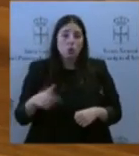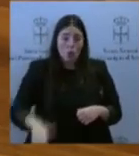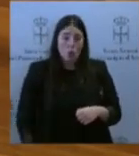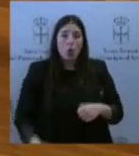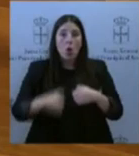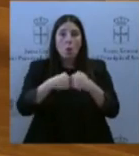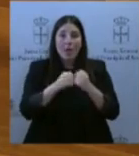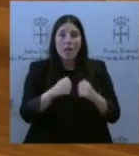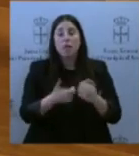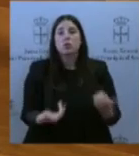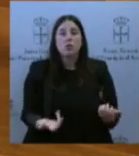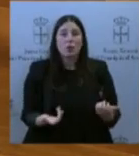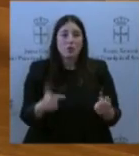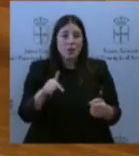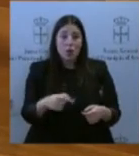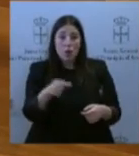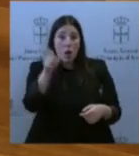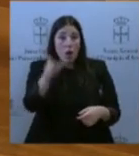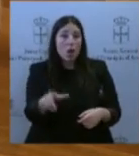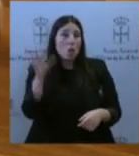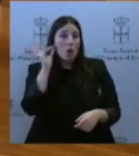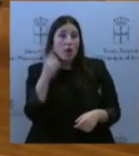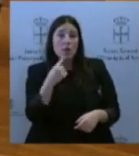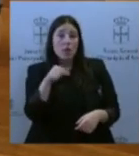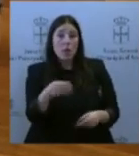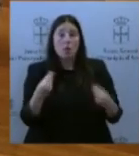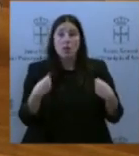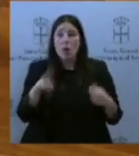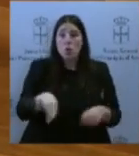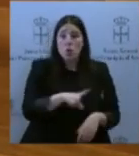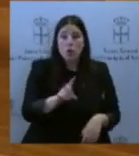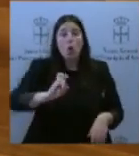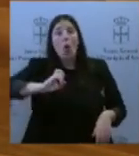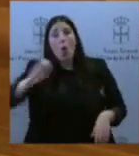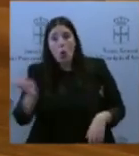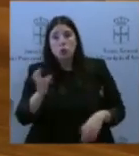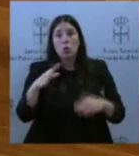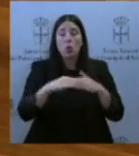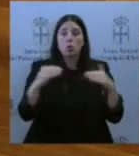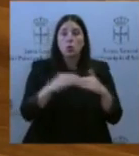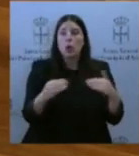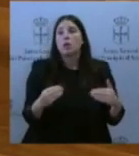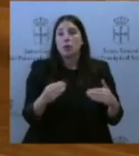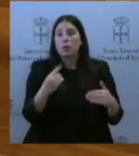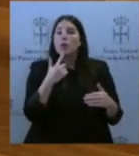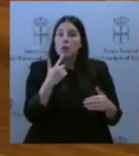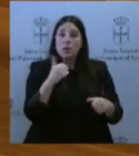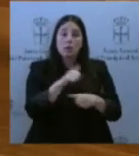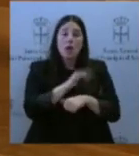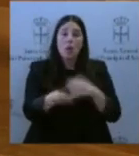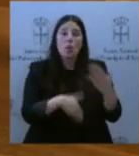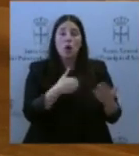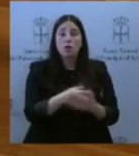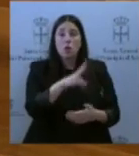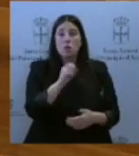dice. Paciente, 70 años, hasta septiembre de 2023, pedida el 2021. Belén, de Gijón, 2 años,